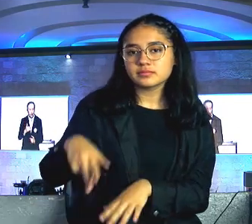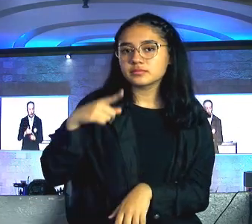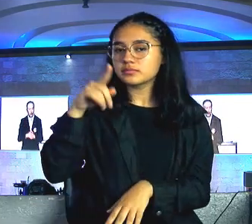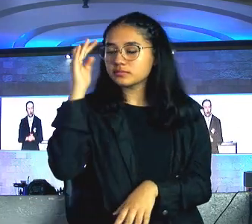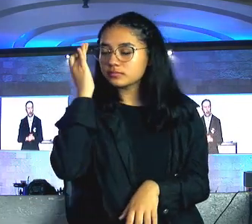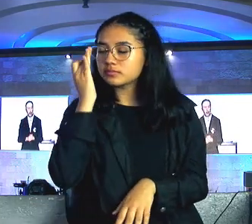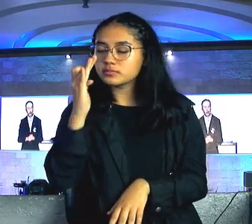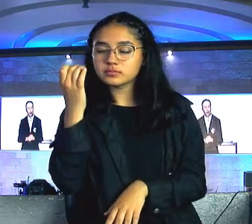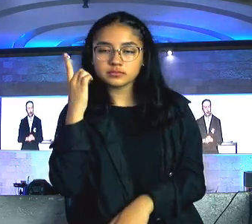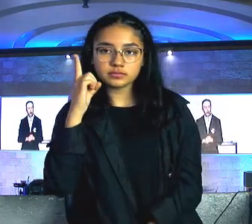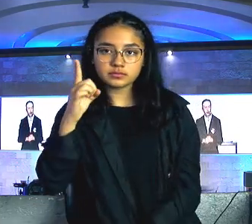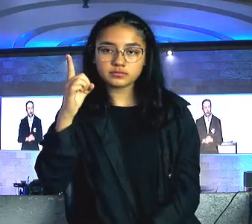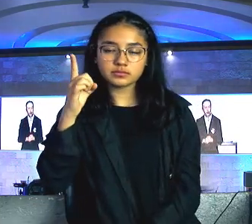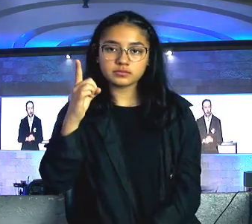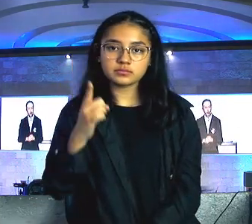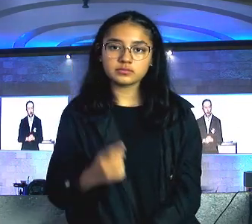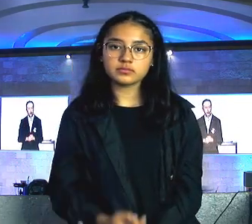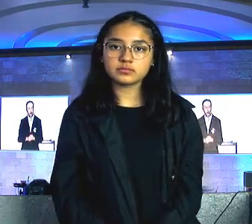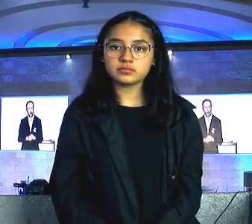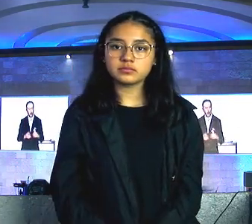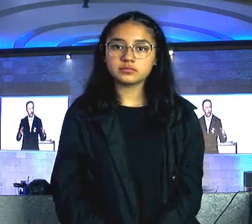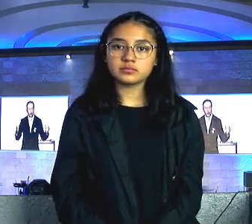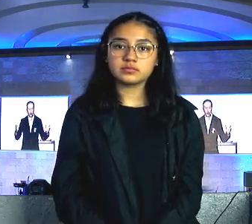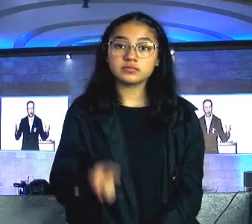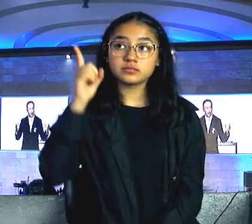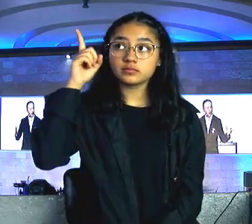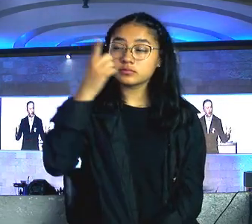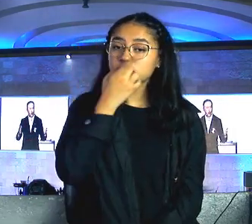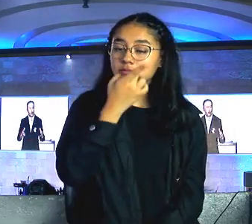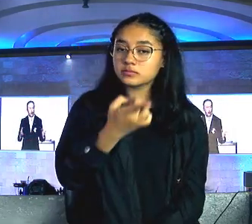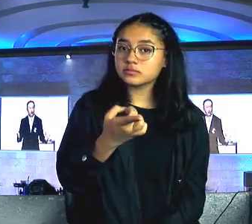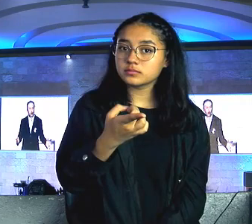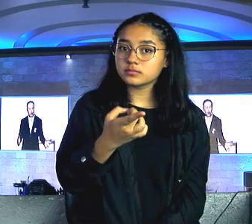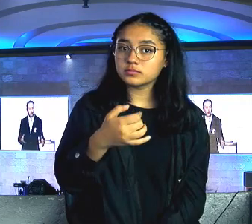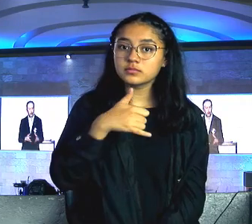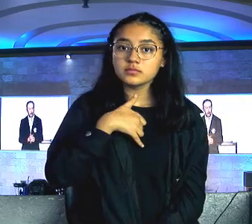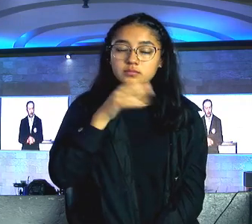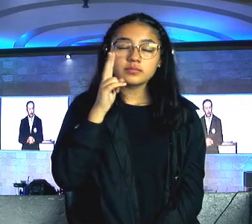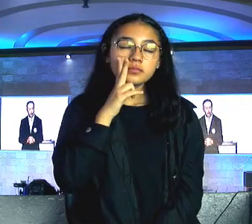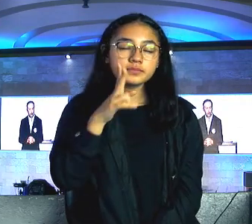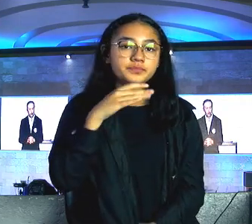tiempos con Él. Hoy Dios te dice, hijo, yo lo veo todo,